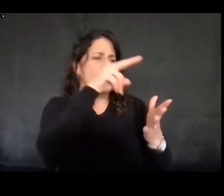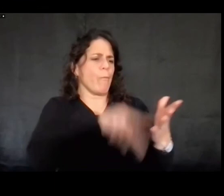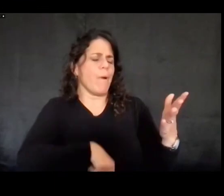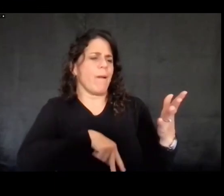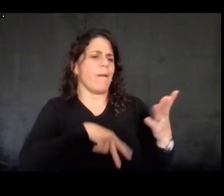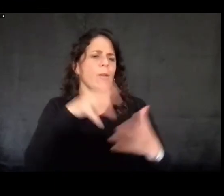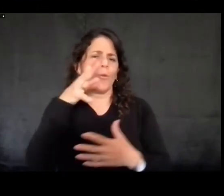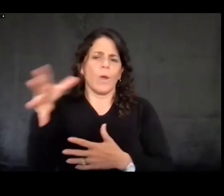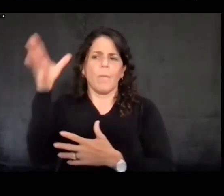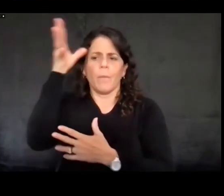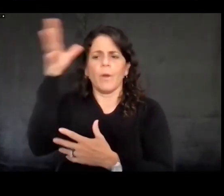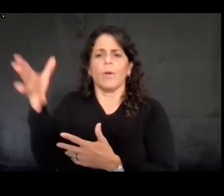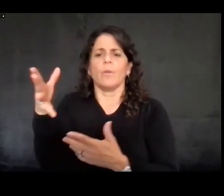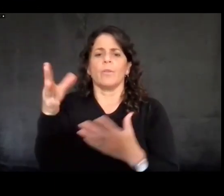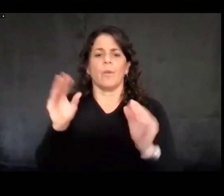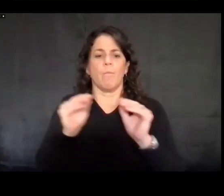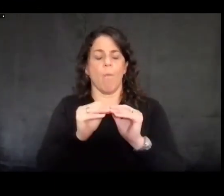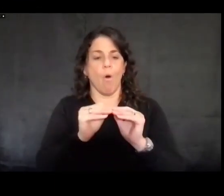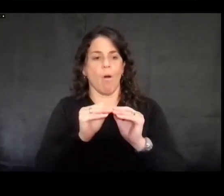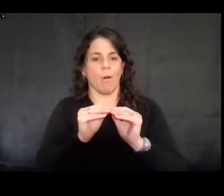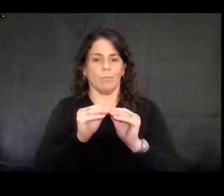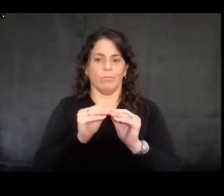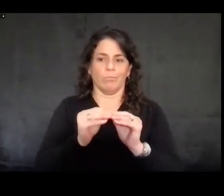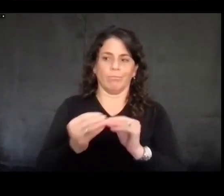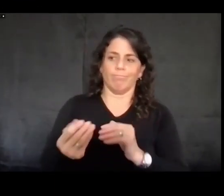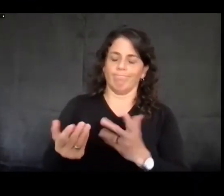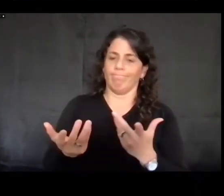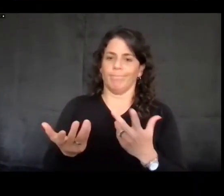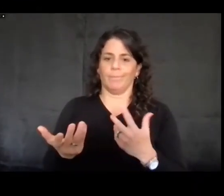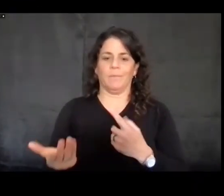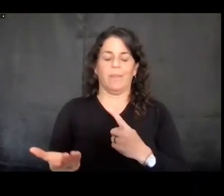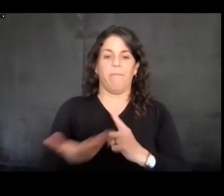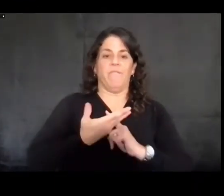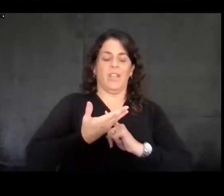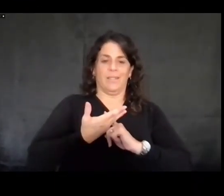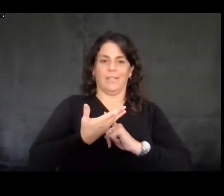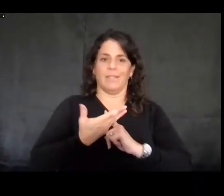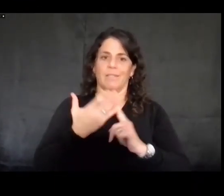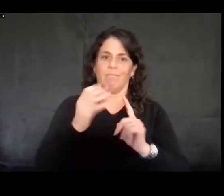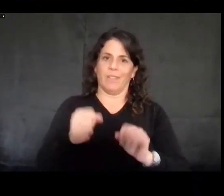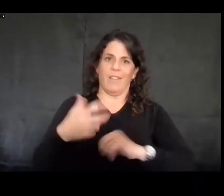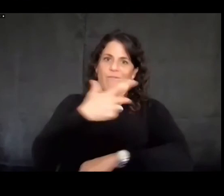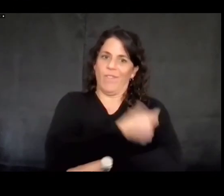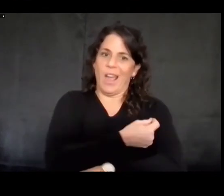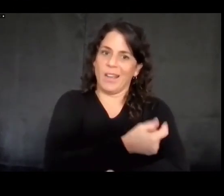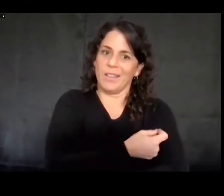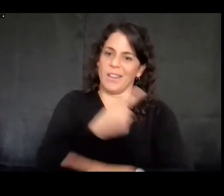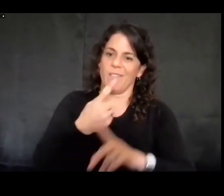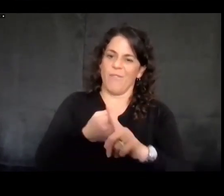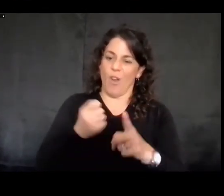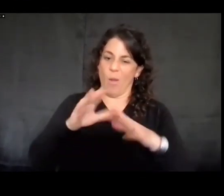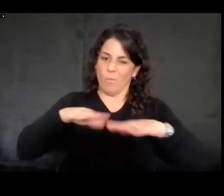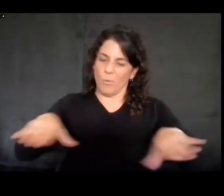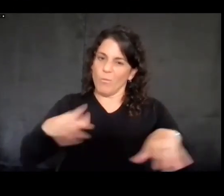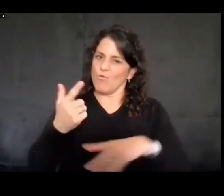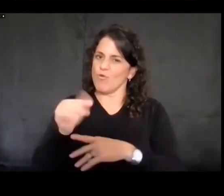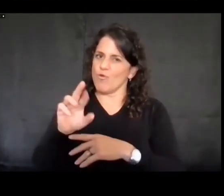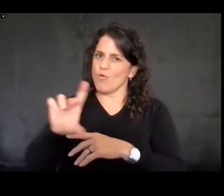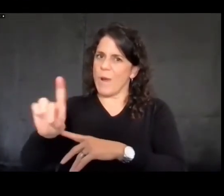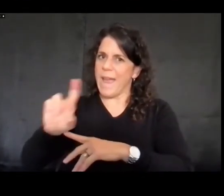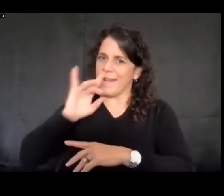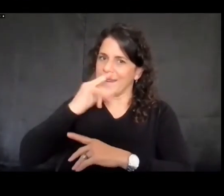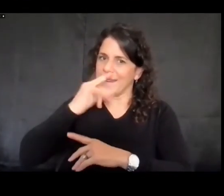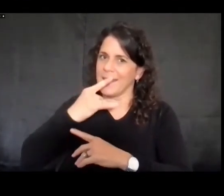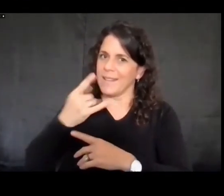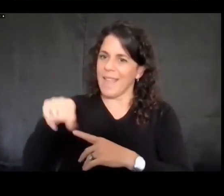abuelos tienen que estar marca ofensivo de darse la vacuna por los nietos como ustedes